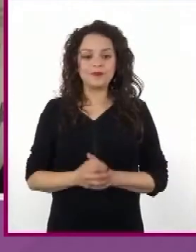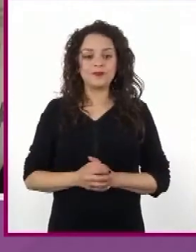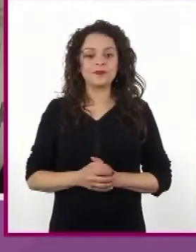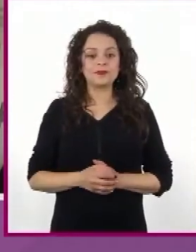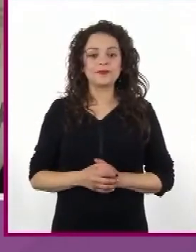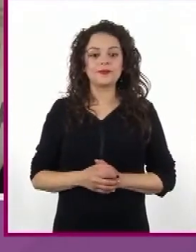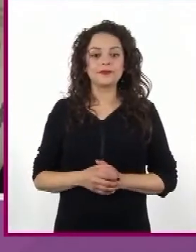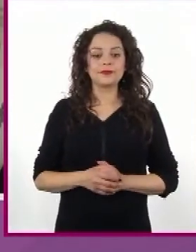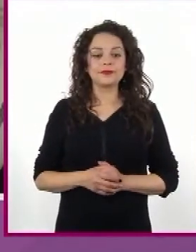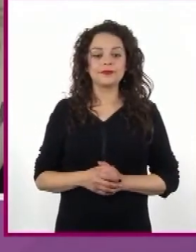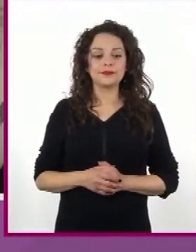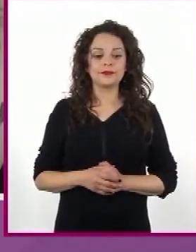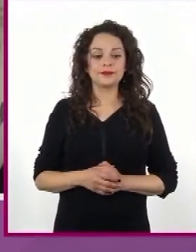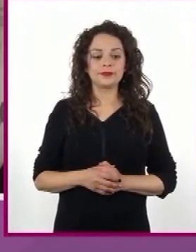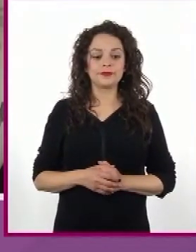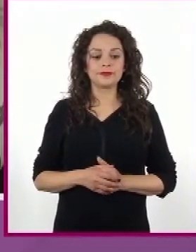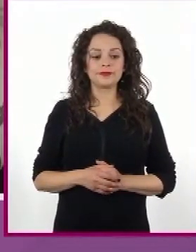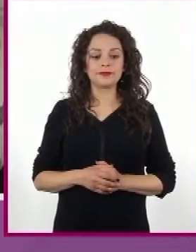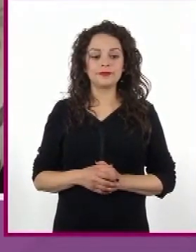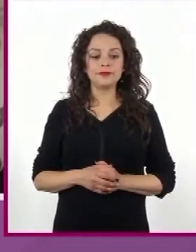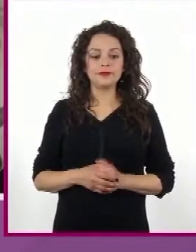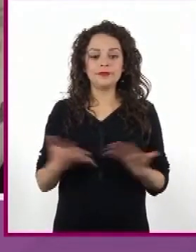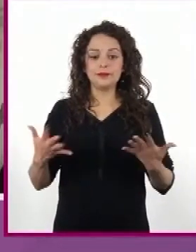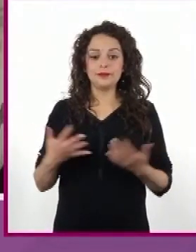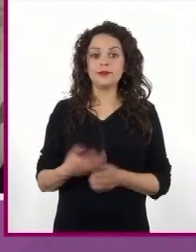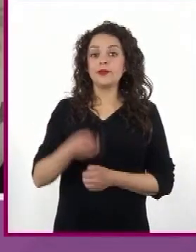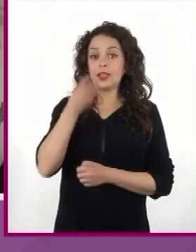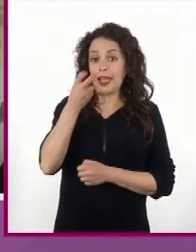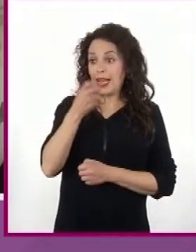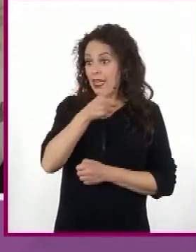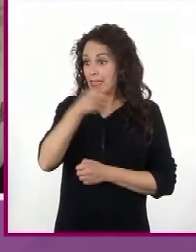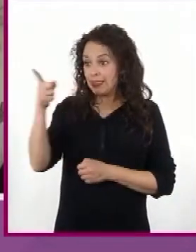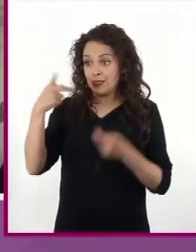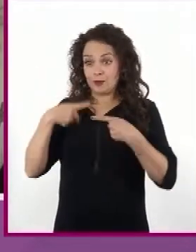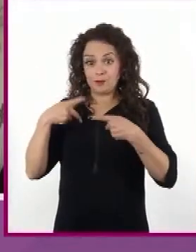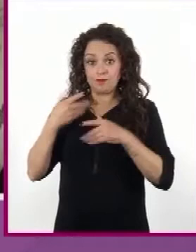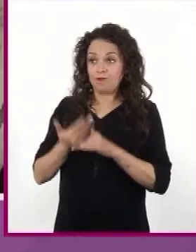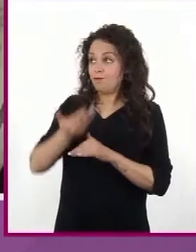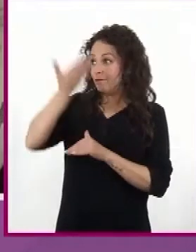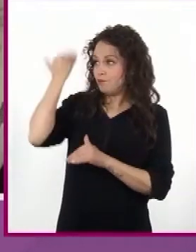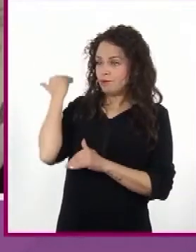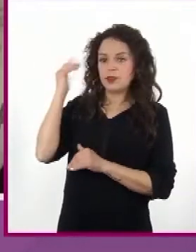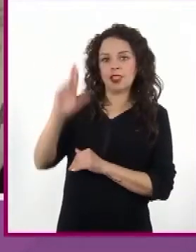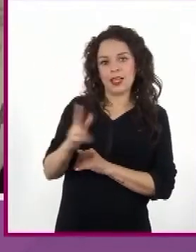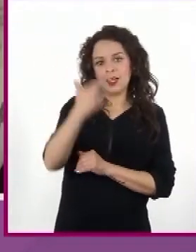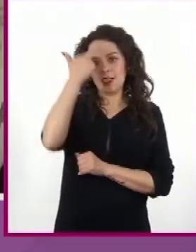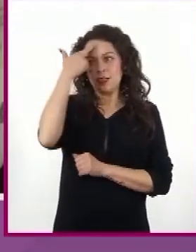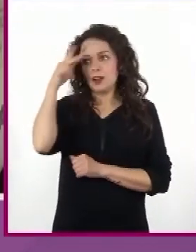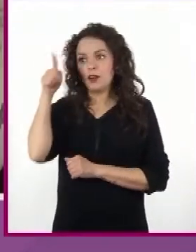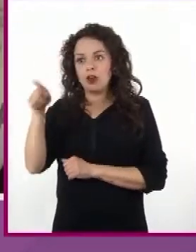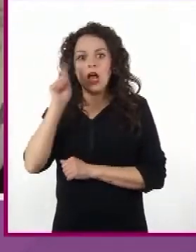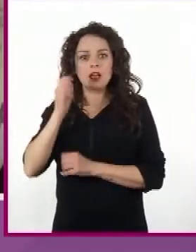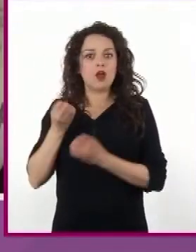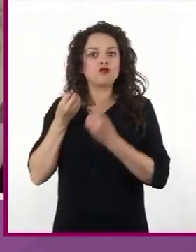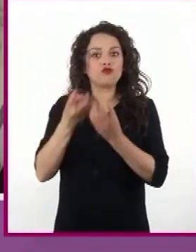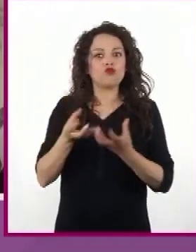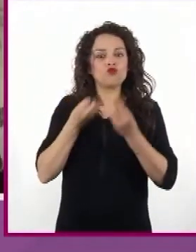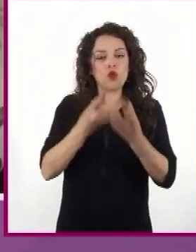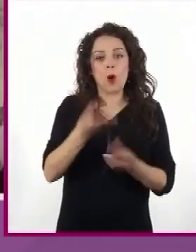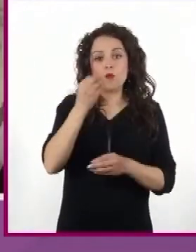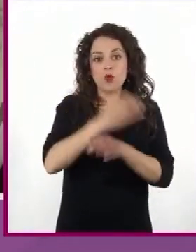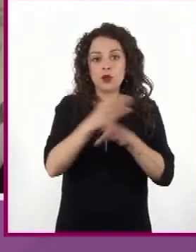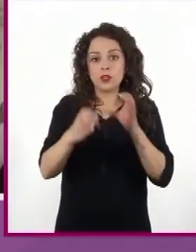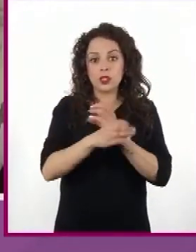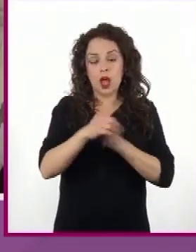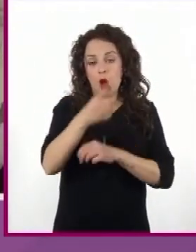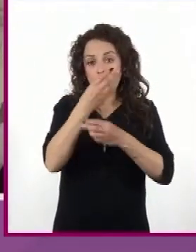esas generaciones lo han de recordar como una persona que aportó mucho a la música en México desde el